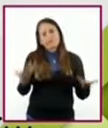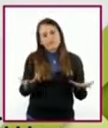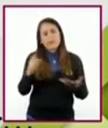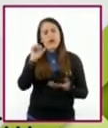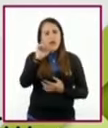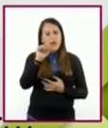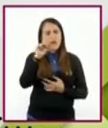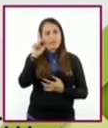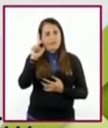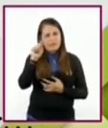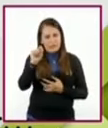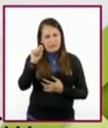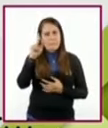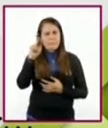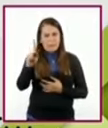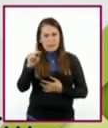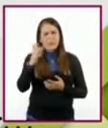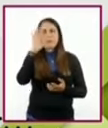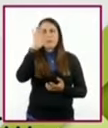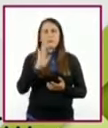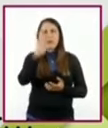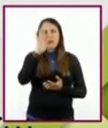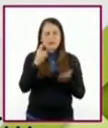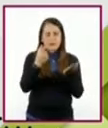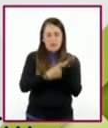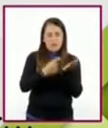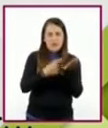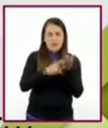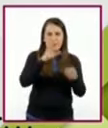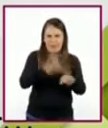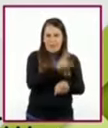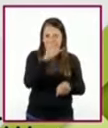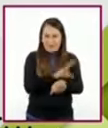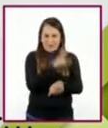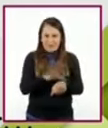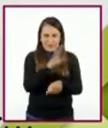el ATP, la moneda energética de los organismos.